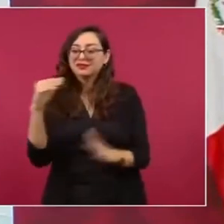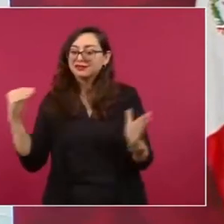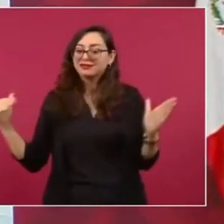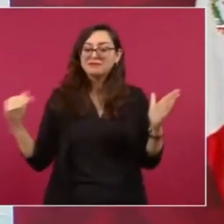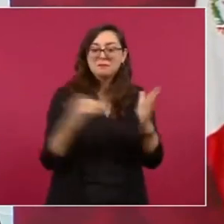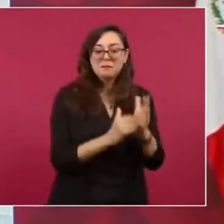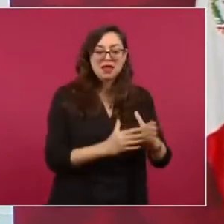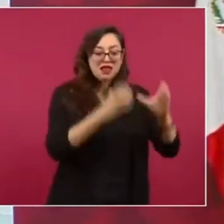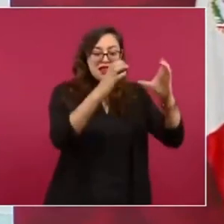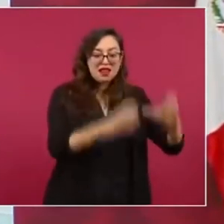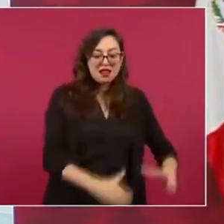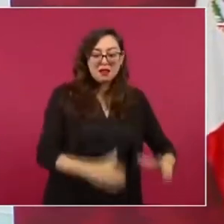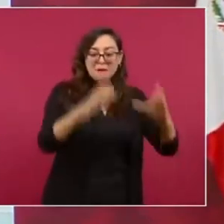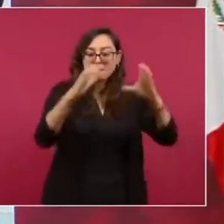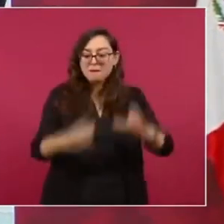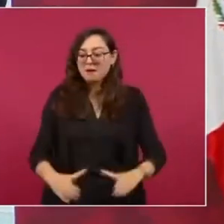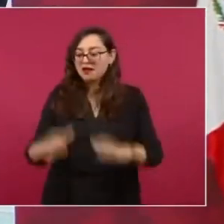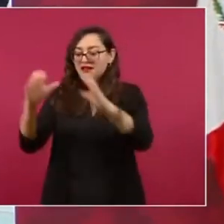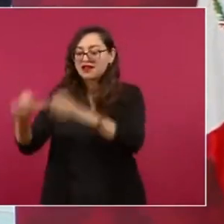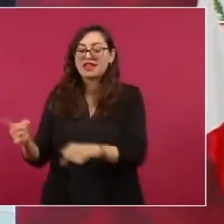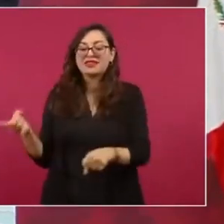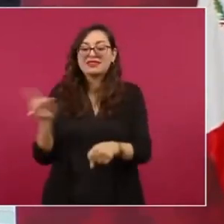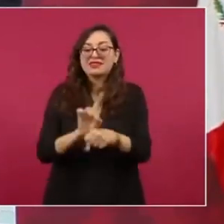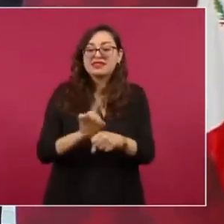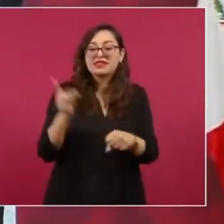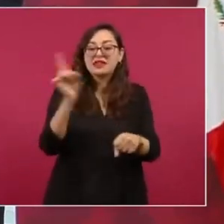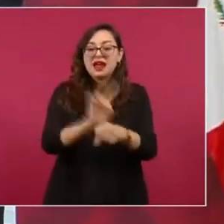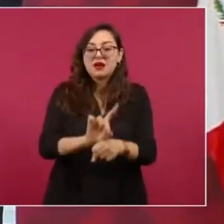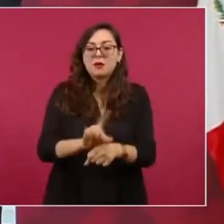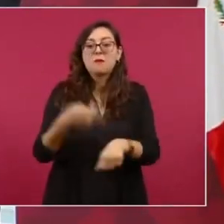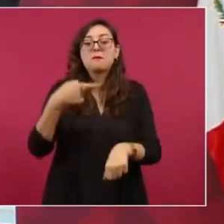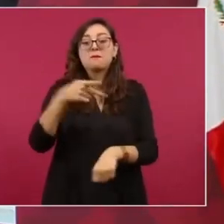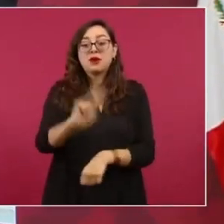porque había incluso en la torre de Pemex,